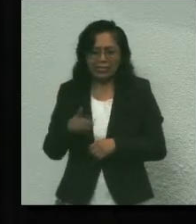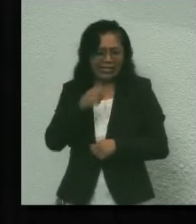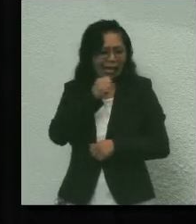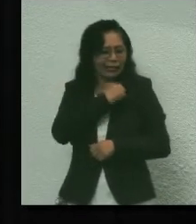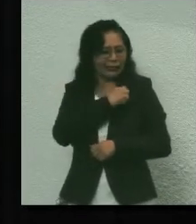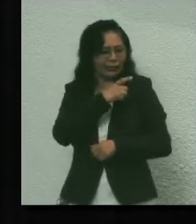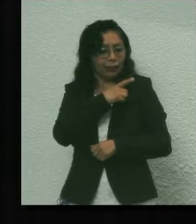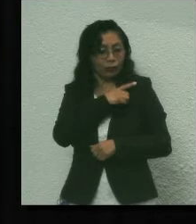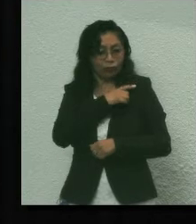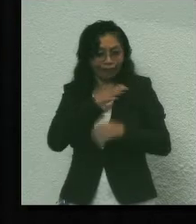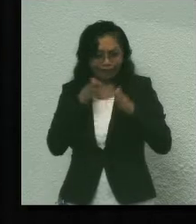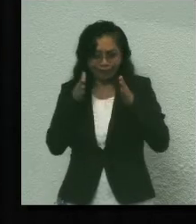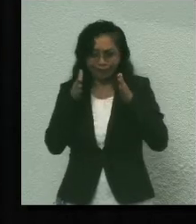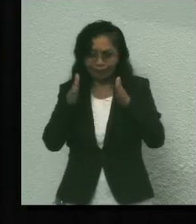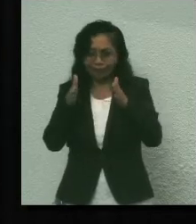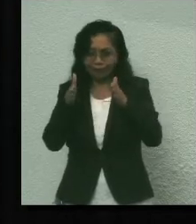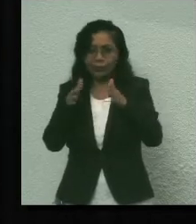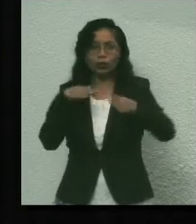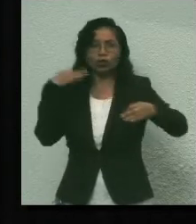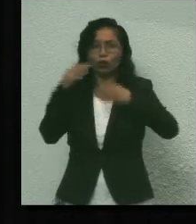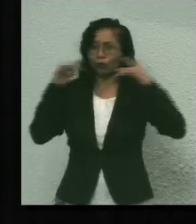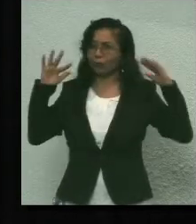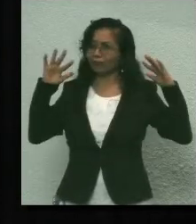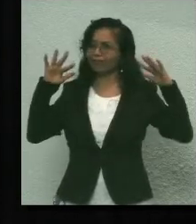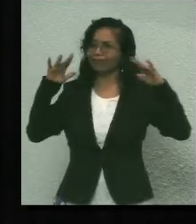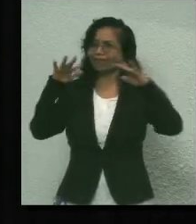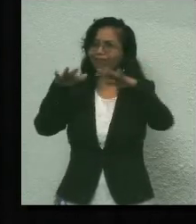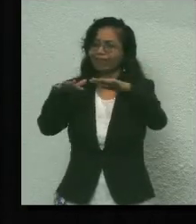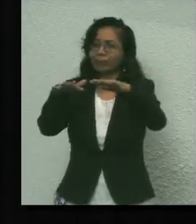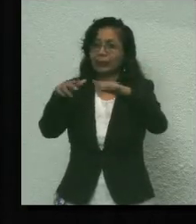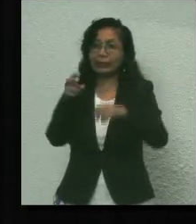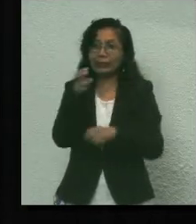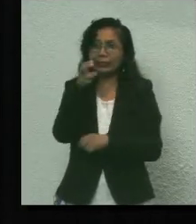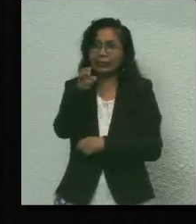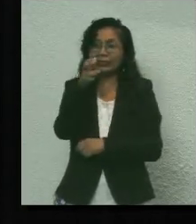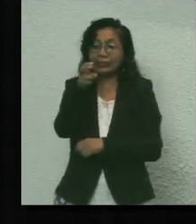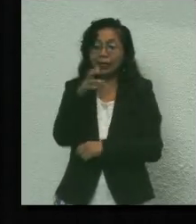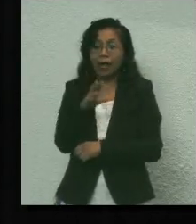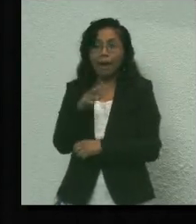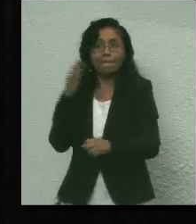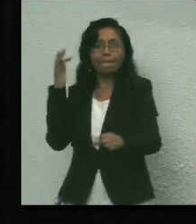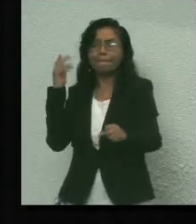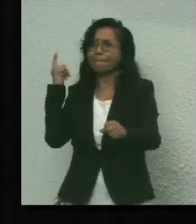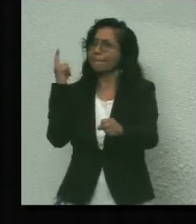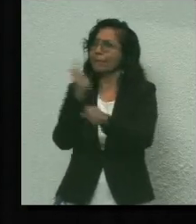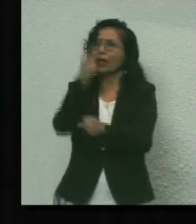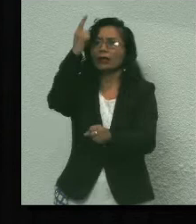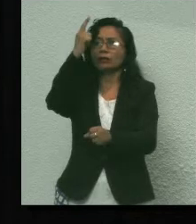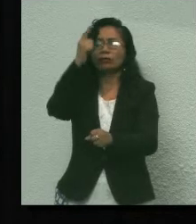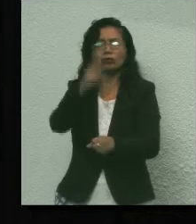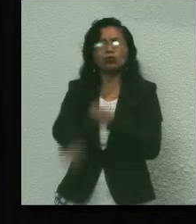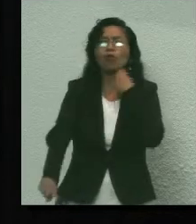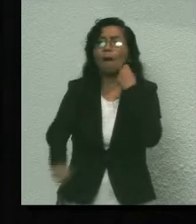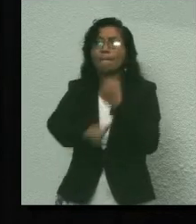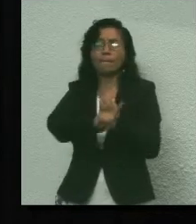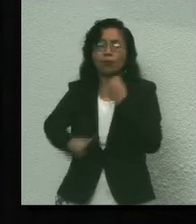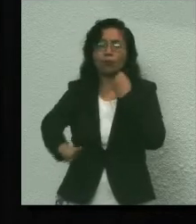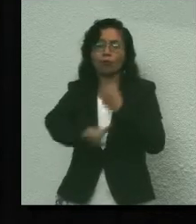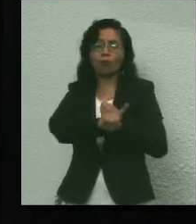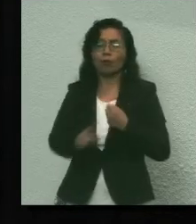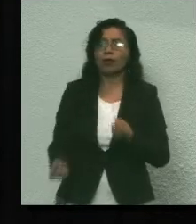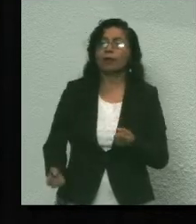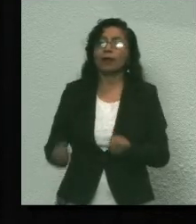en la mirada de todos y reveló las grandes carencias y necesidades en materia de